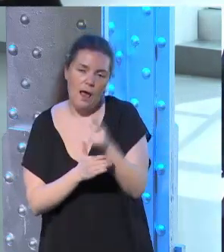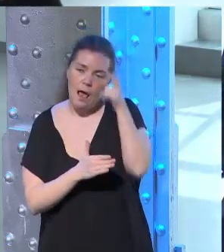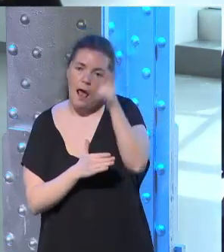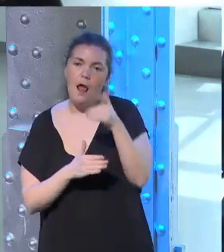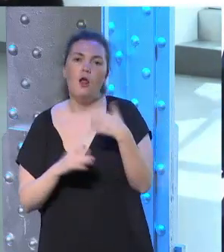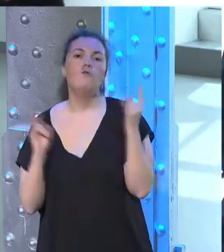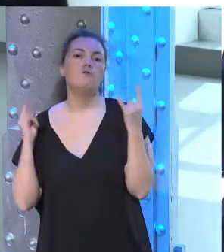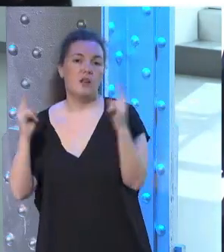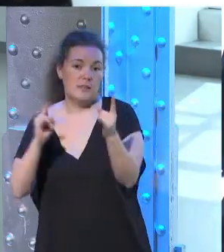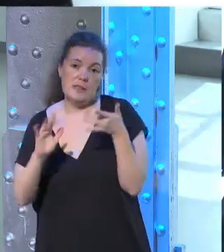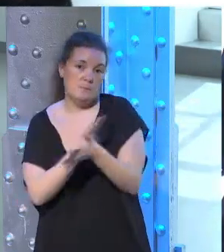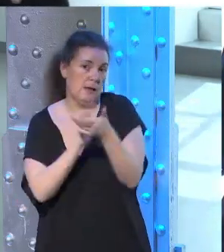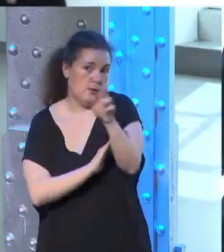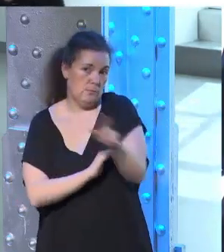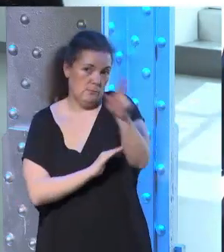ya te lo hemos explicado varias veces.